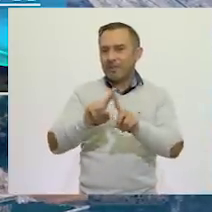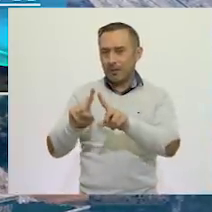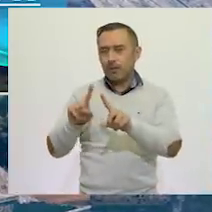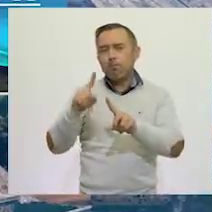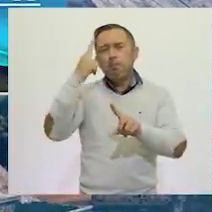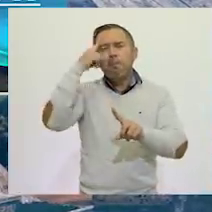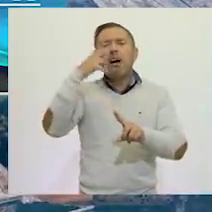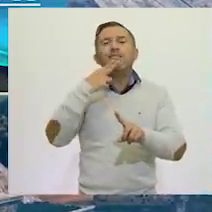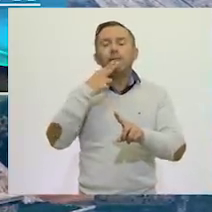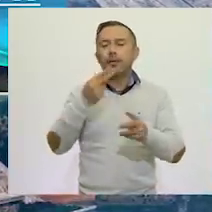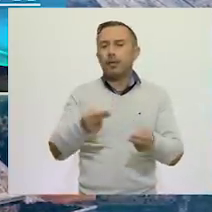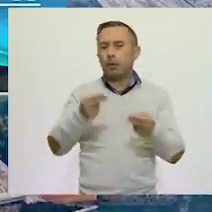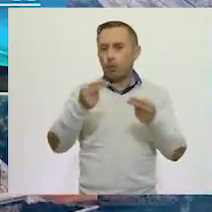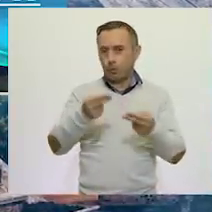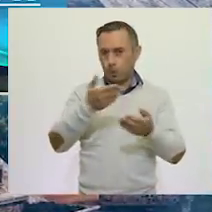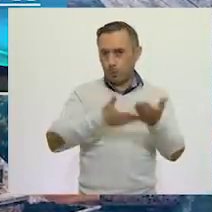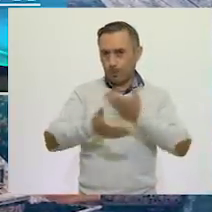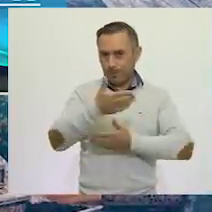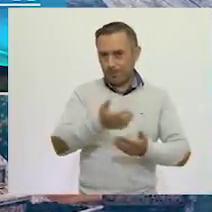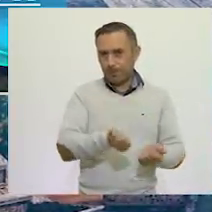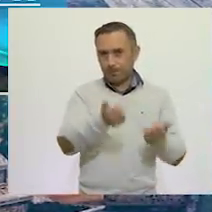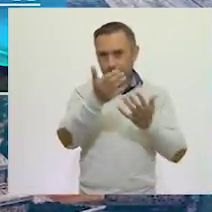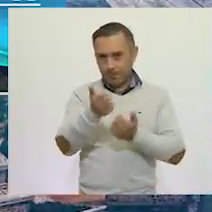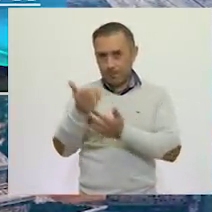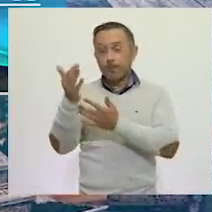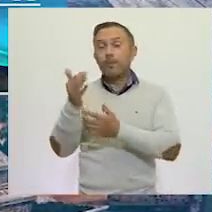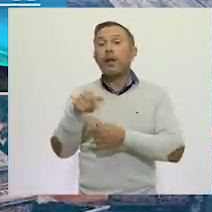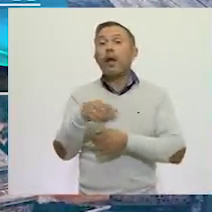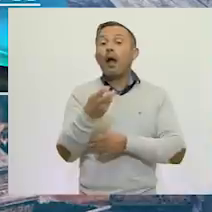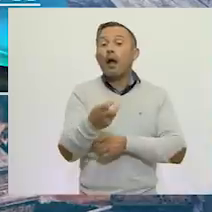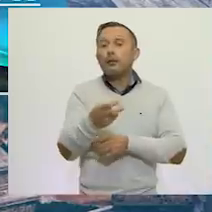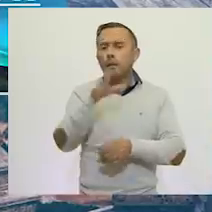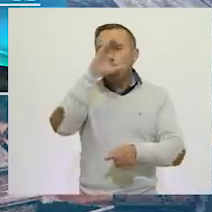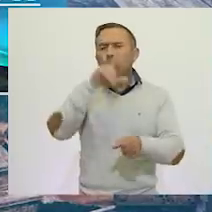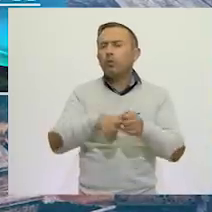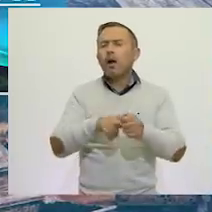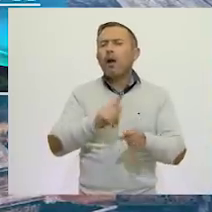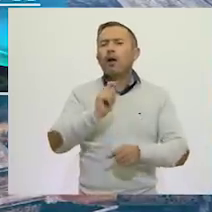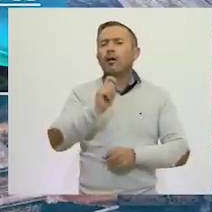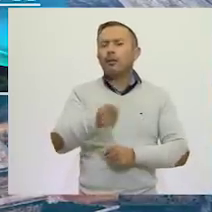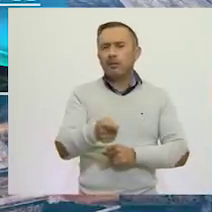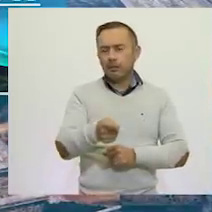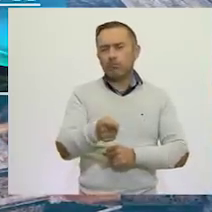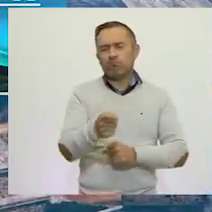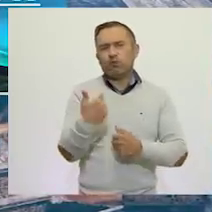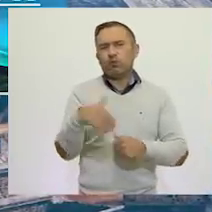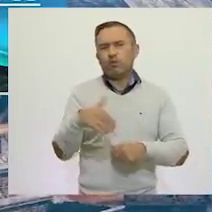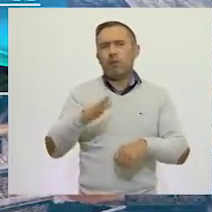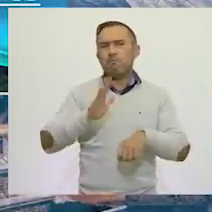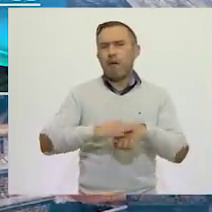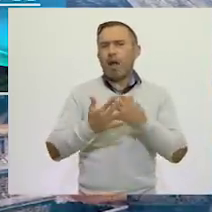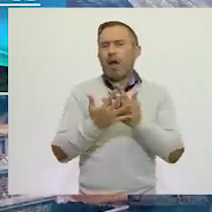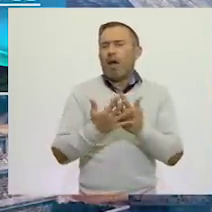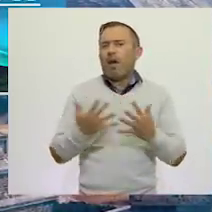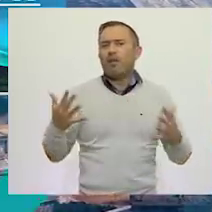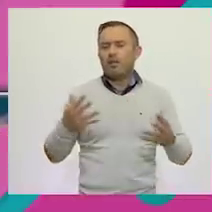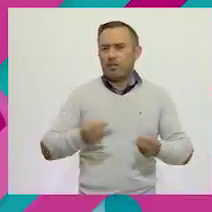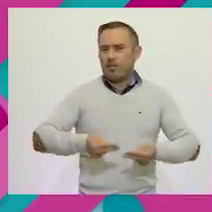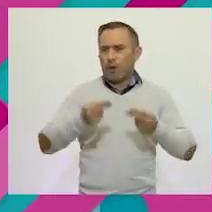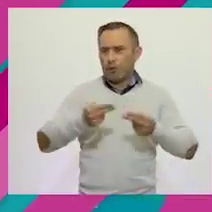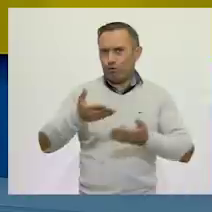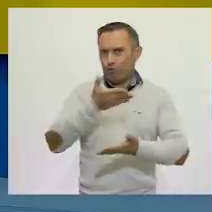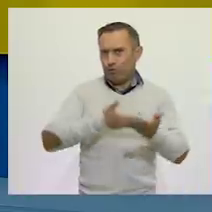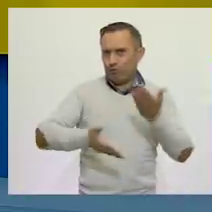el comercio. Recordemos que esta cultura era reconocida como una de las más grandes comerciantes de